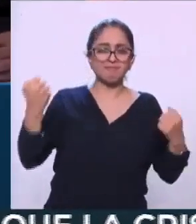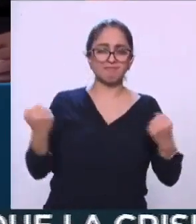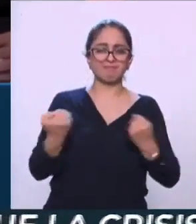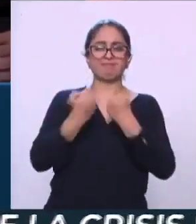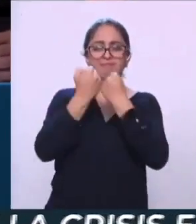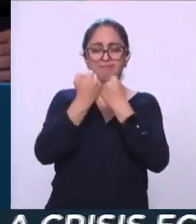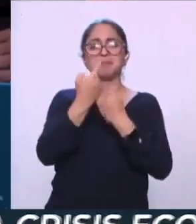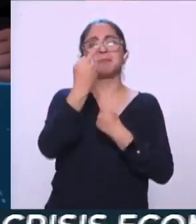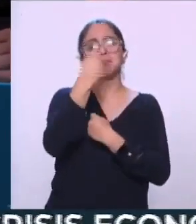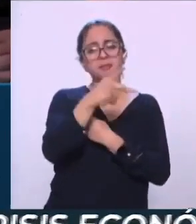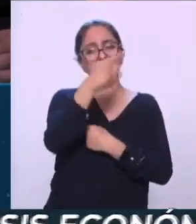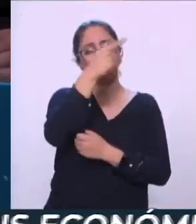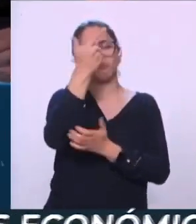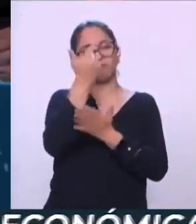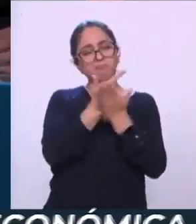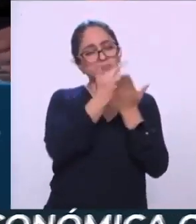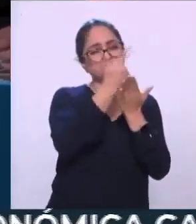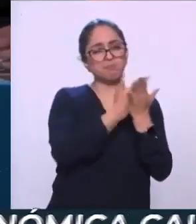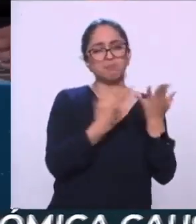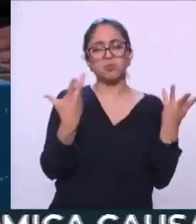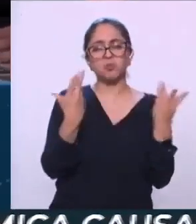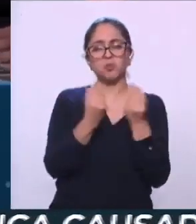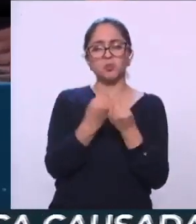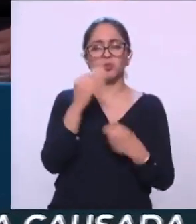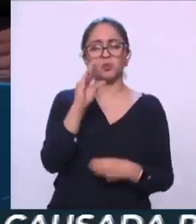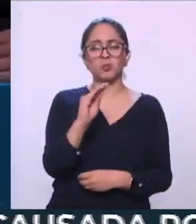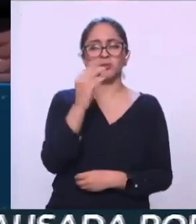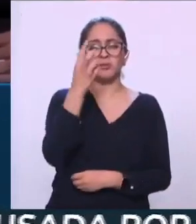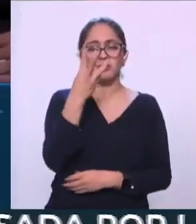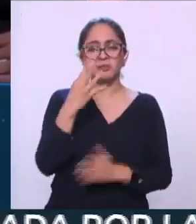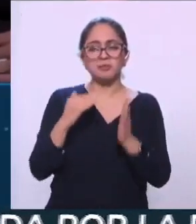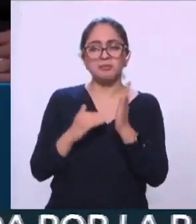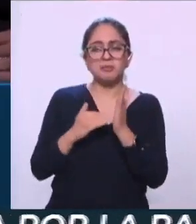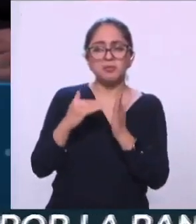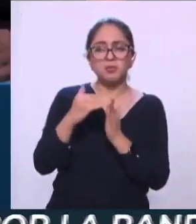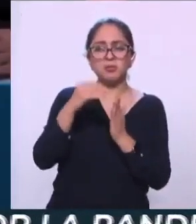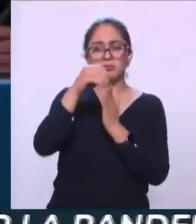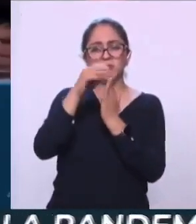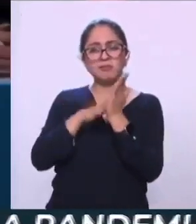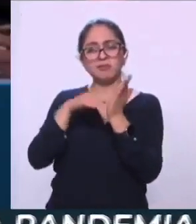esta tendencia tuvo casi 93 millones de impresiones. Es decir,